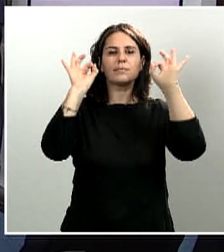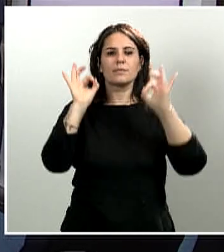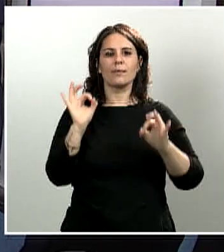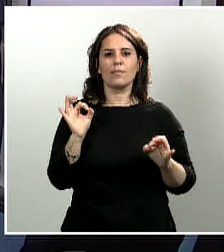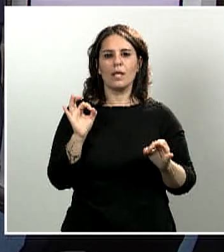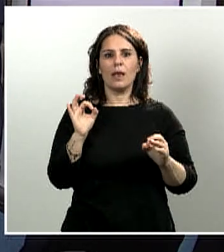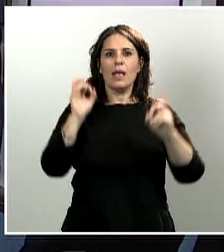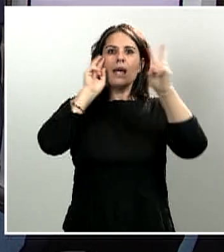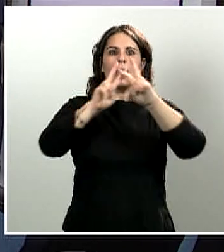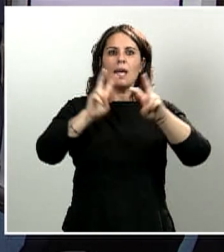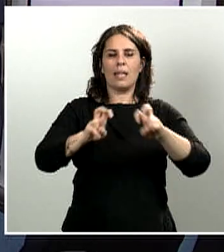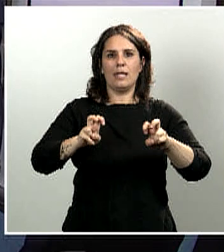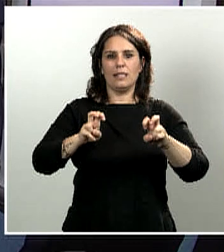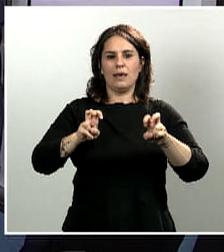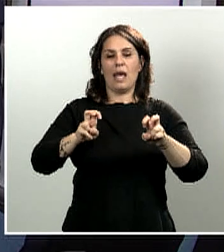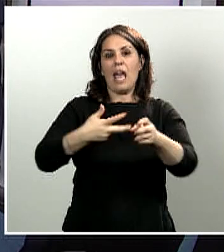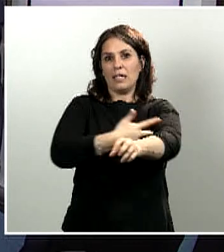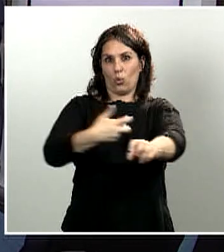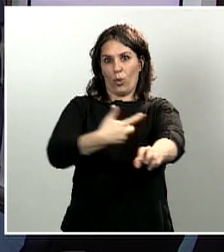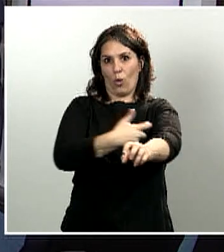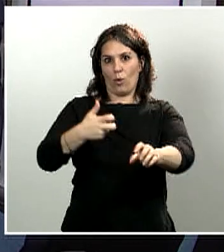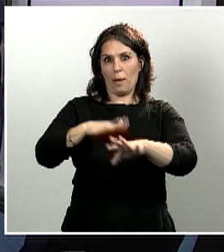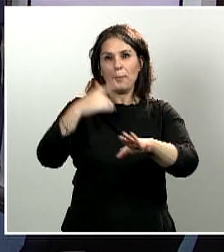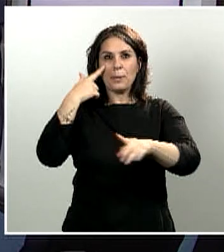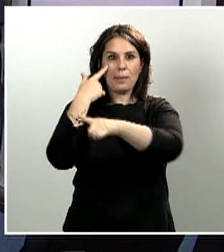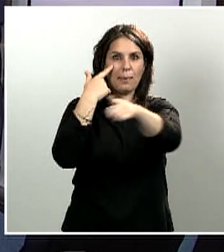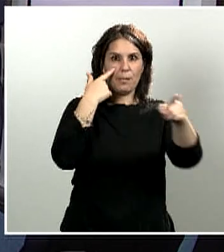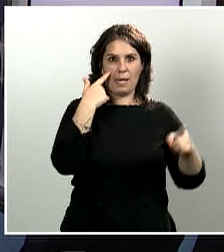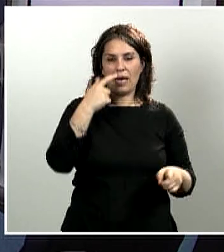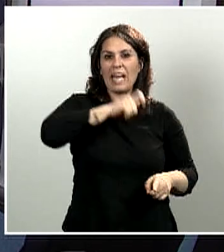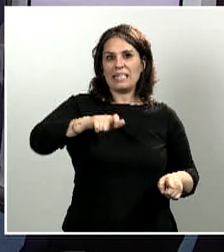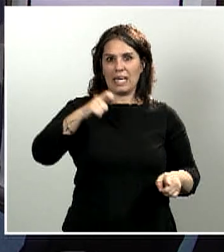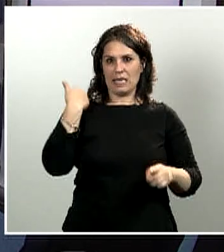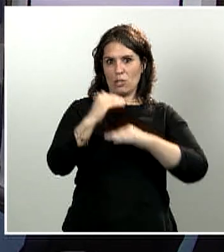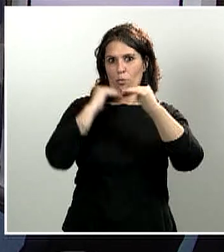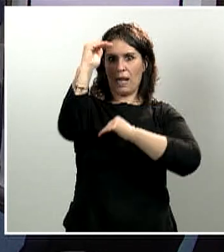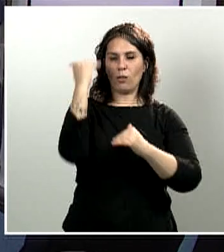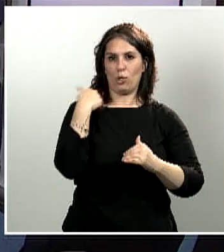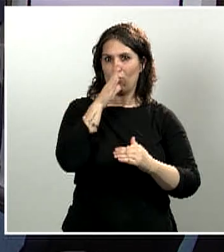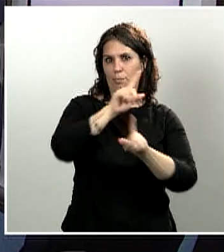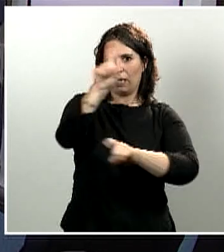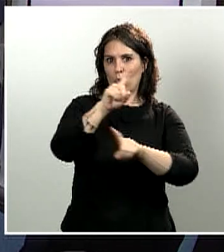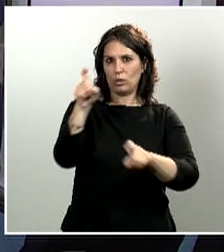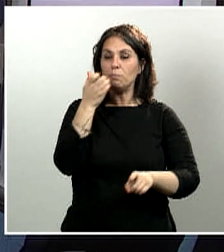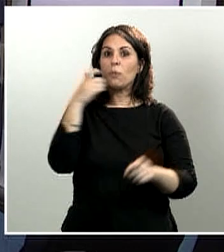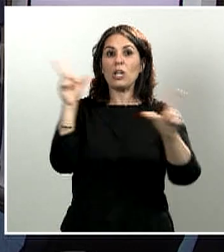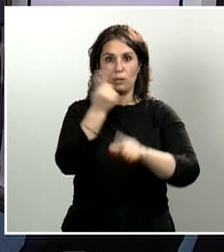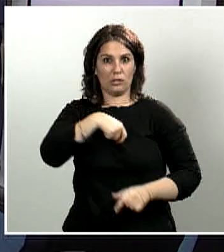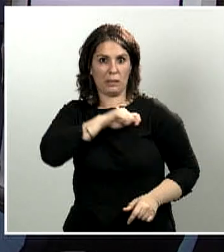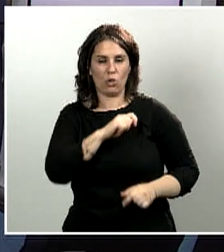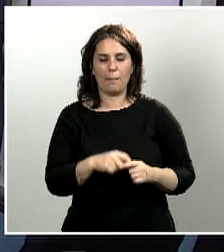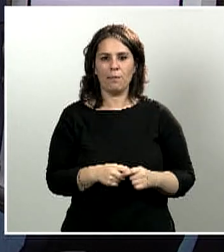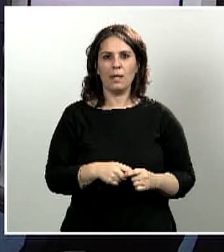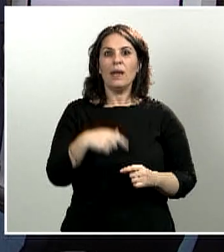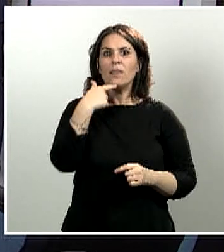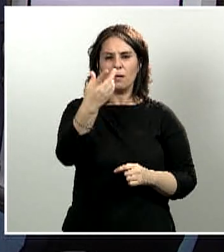de seroprevalencia. Doctor Simón, formulo varias preguntas en este sentido. Por ejemplo, Televisión Española dice: el retraso en el